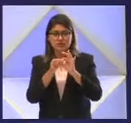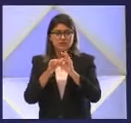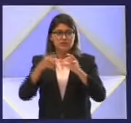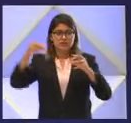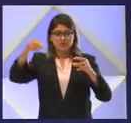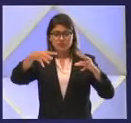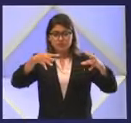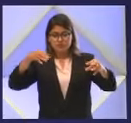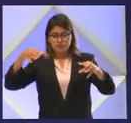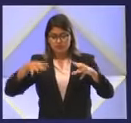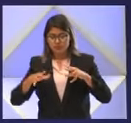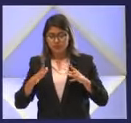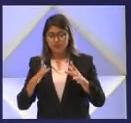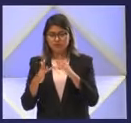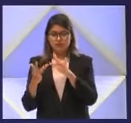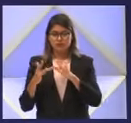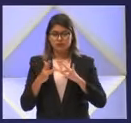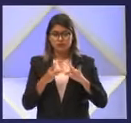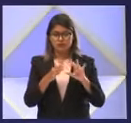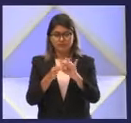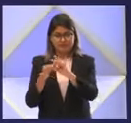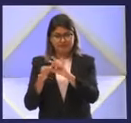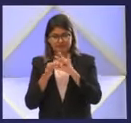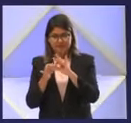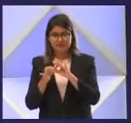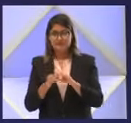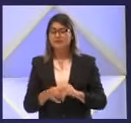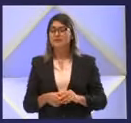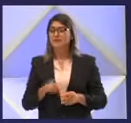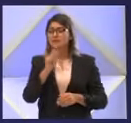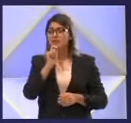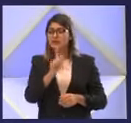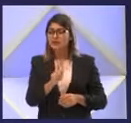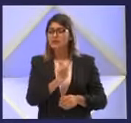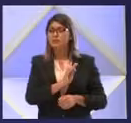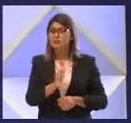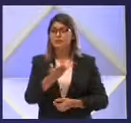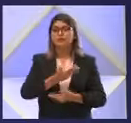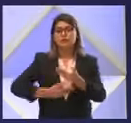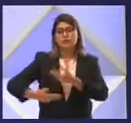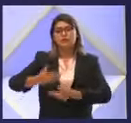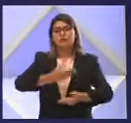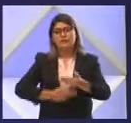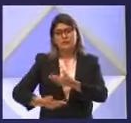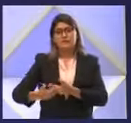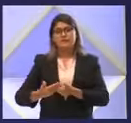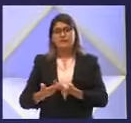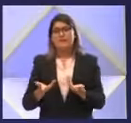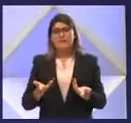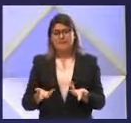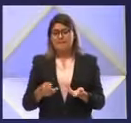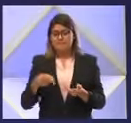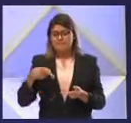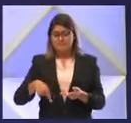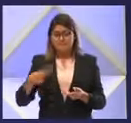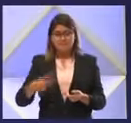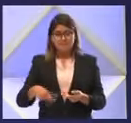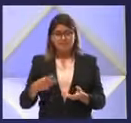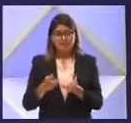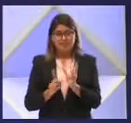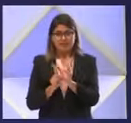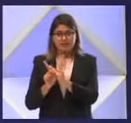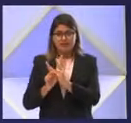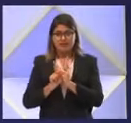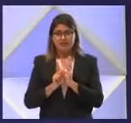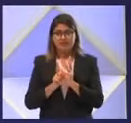espectro éste también obviamente a nivel terrestre como lo está promoviendo